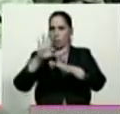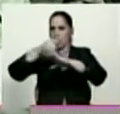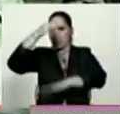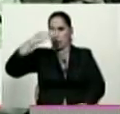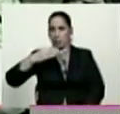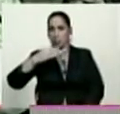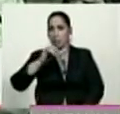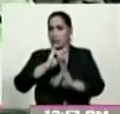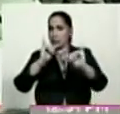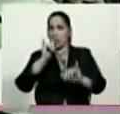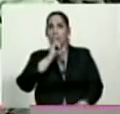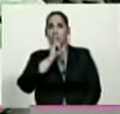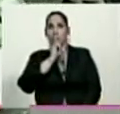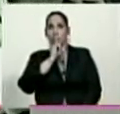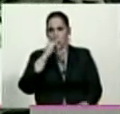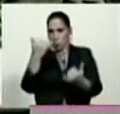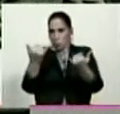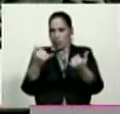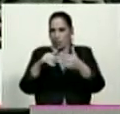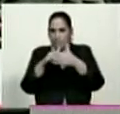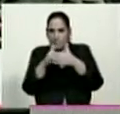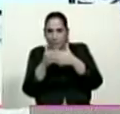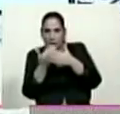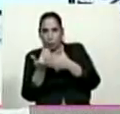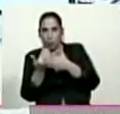la información, me llegó calientica en la madrugada.